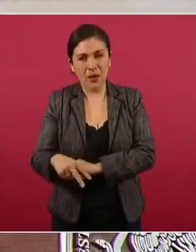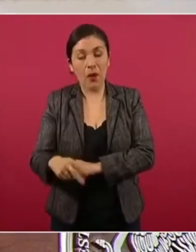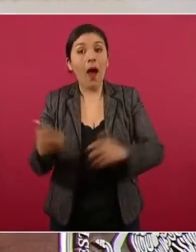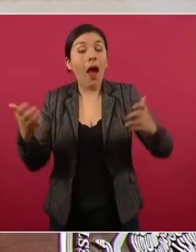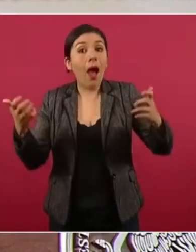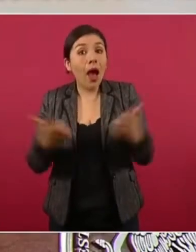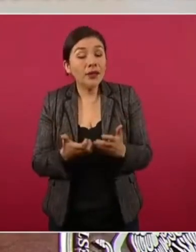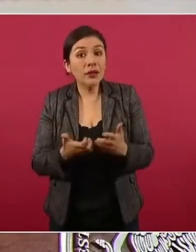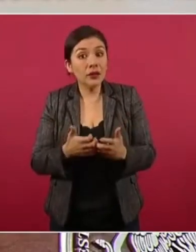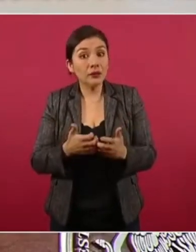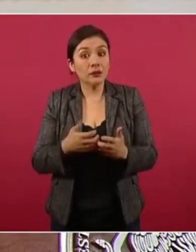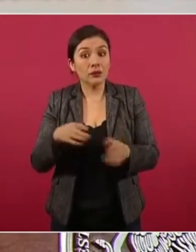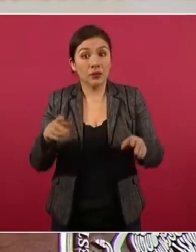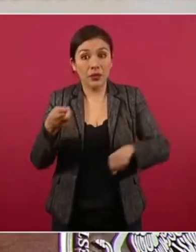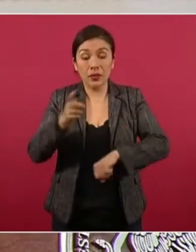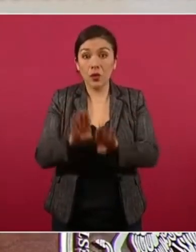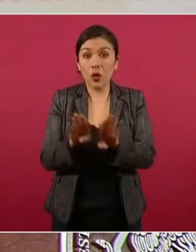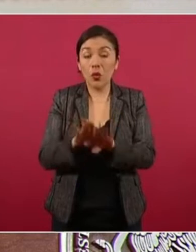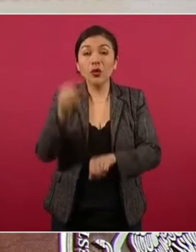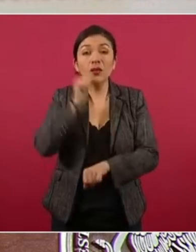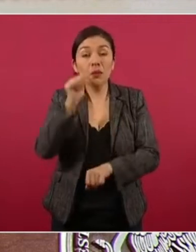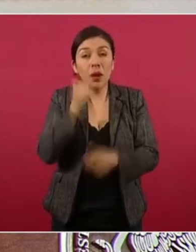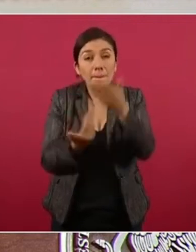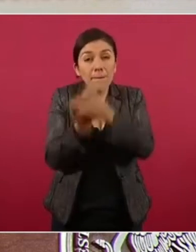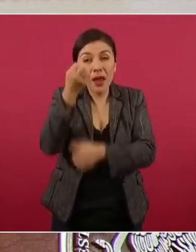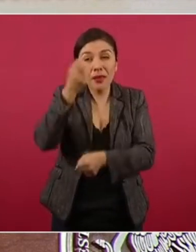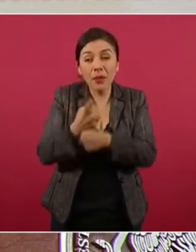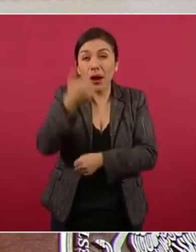llevaba a cabo a las 6 de la mañana